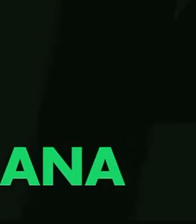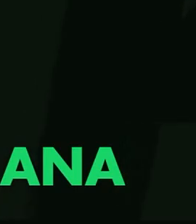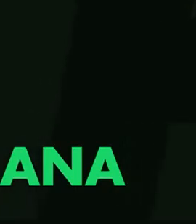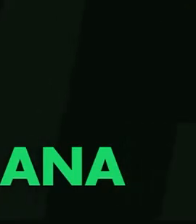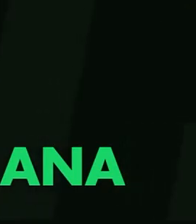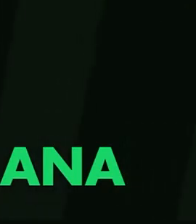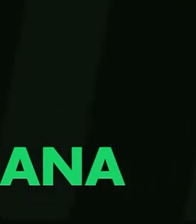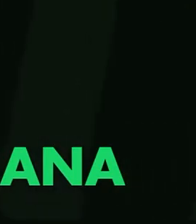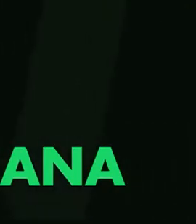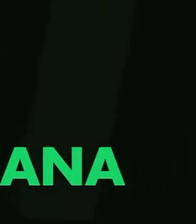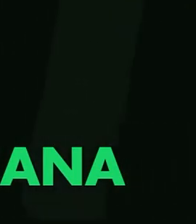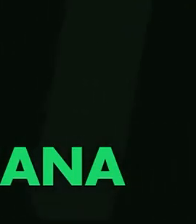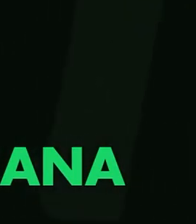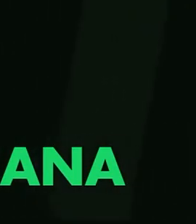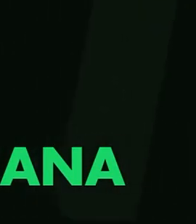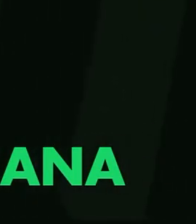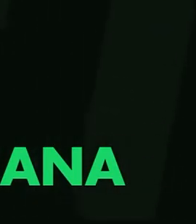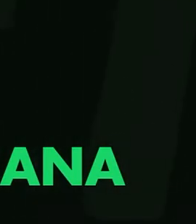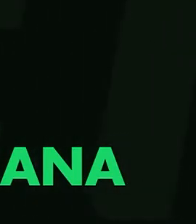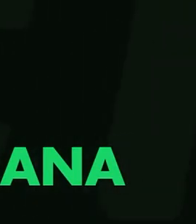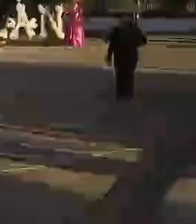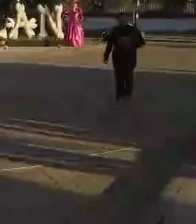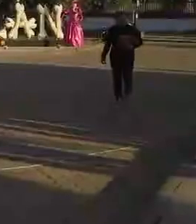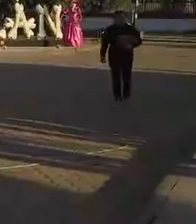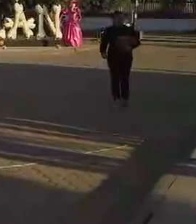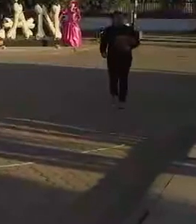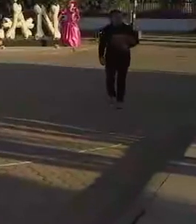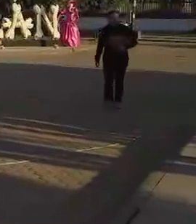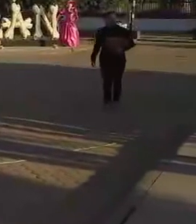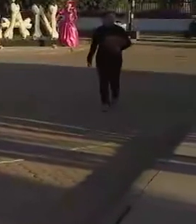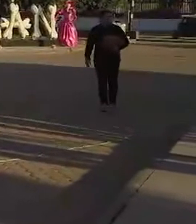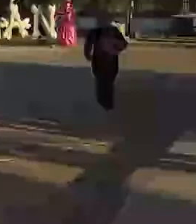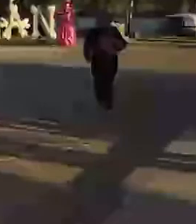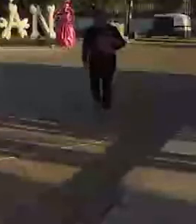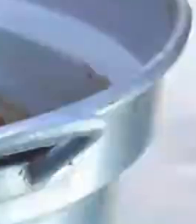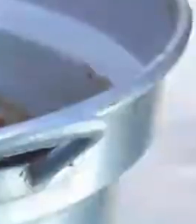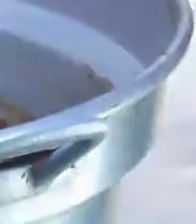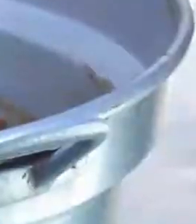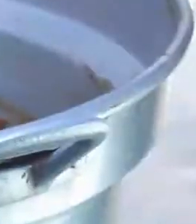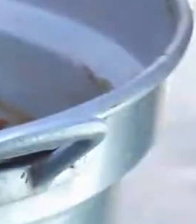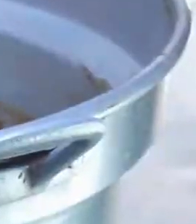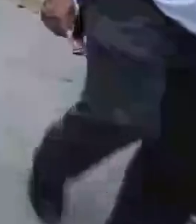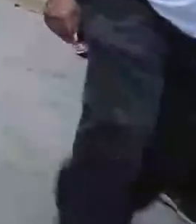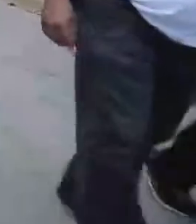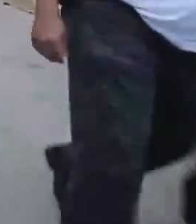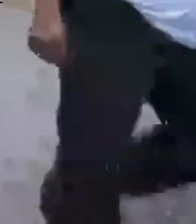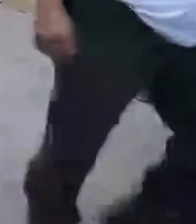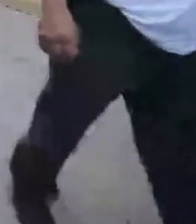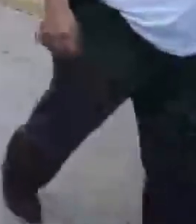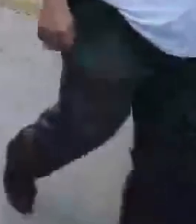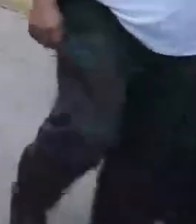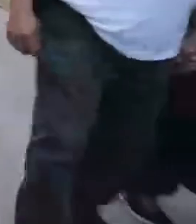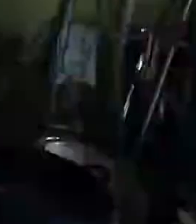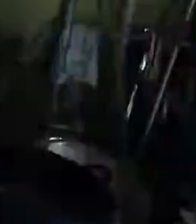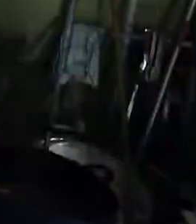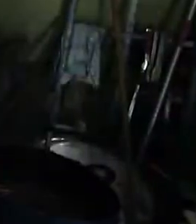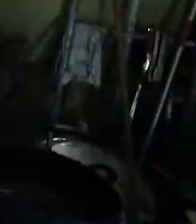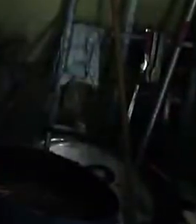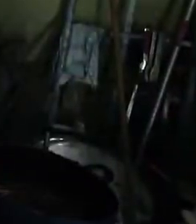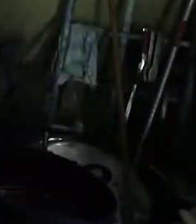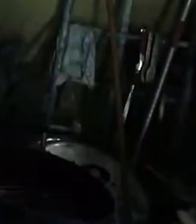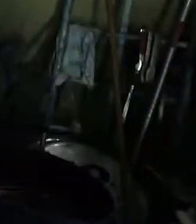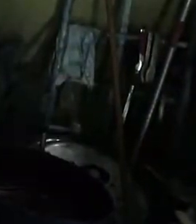Nuestras recomendaciones de fin de semana te llaman. Jojocotlán, Oaxaca le pone sabor a su fiesta patronal. Le